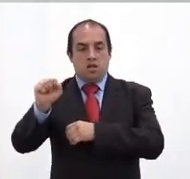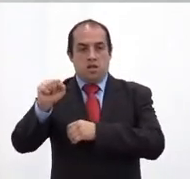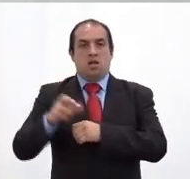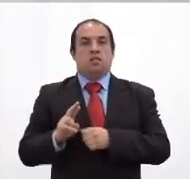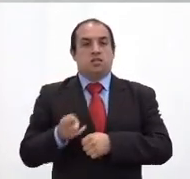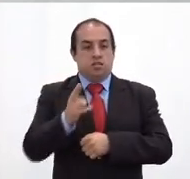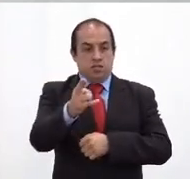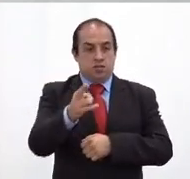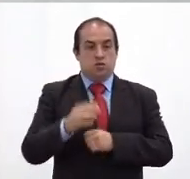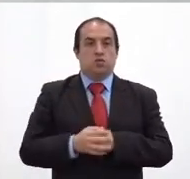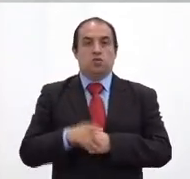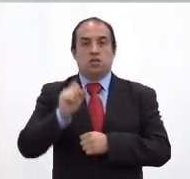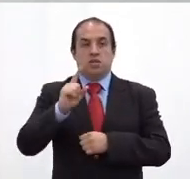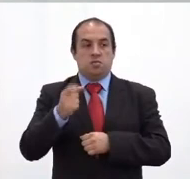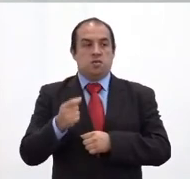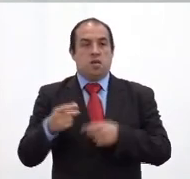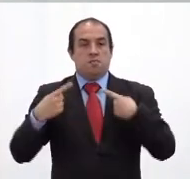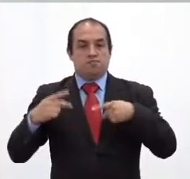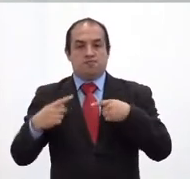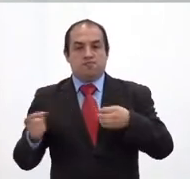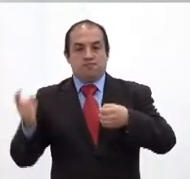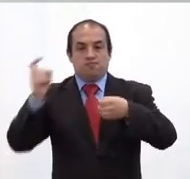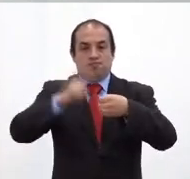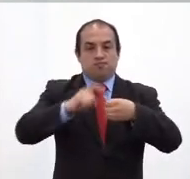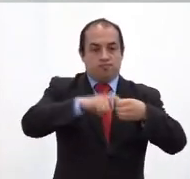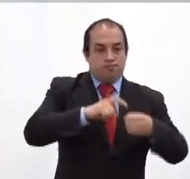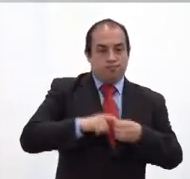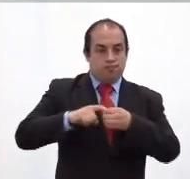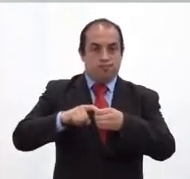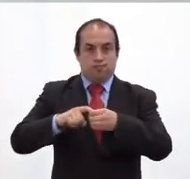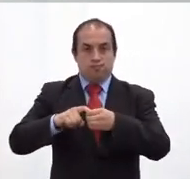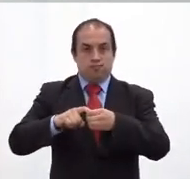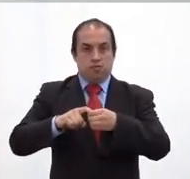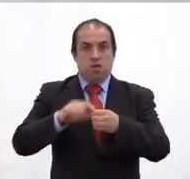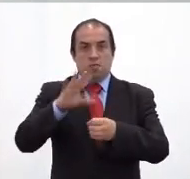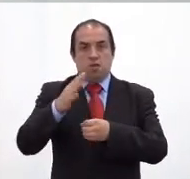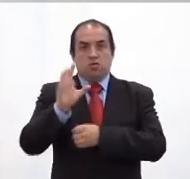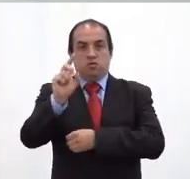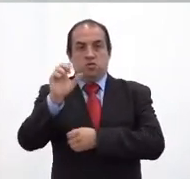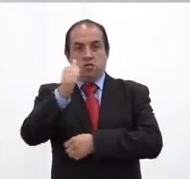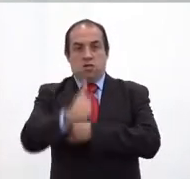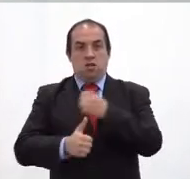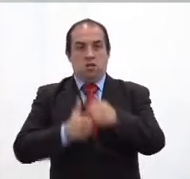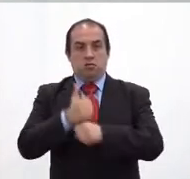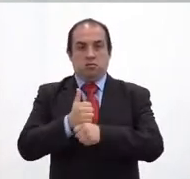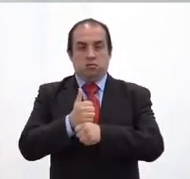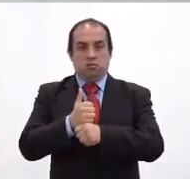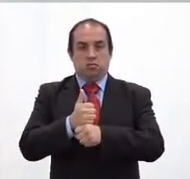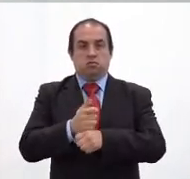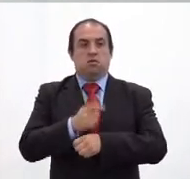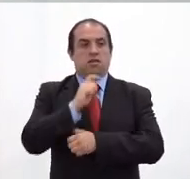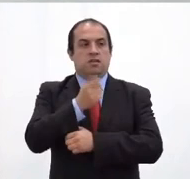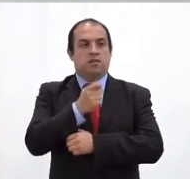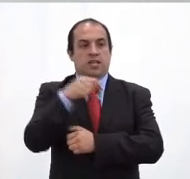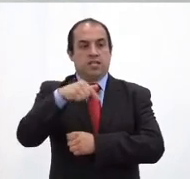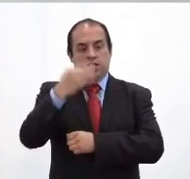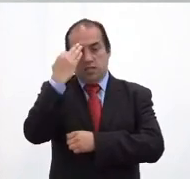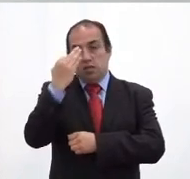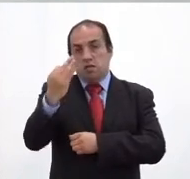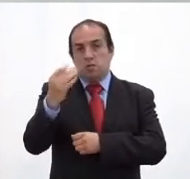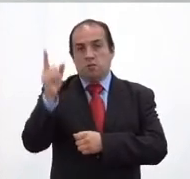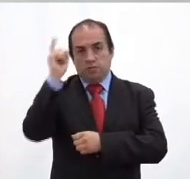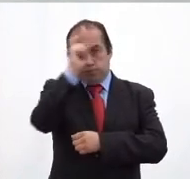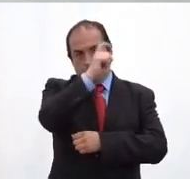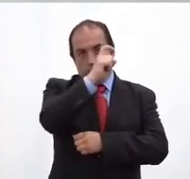Coyotera, de invasiones a lo largo de los últimos 30 años. Es decir, estos momentos tan